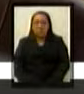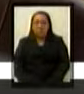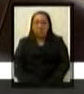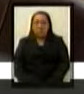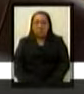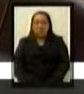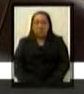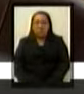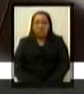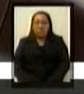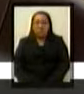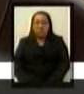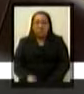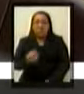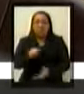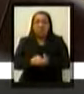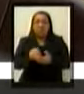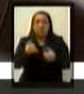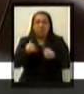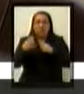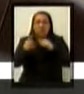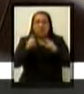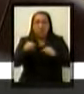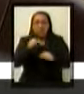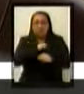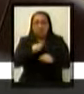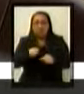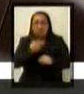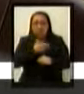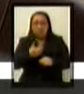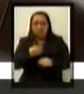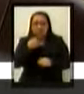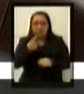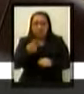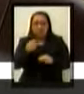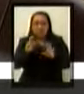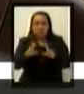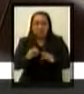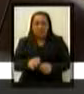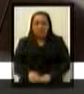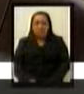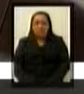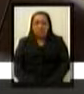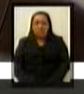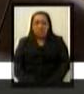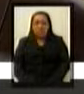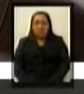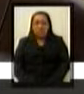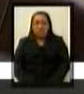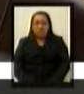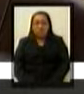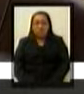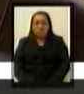Porque lo que se ha debido debatir, señor presidente, es el texto original